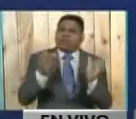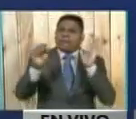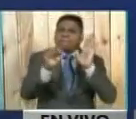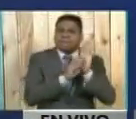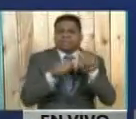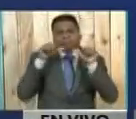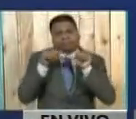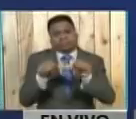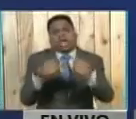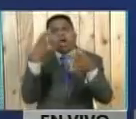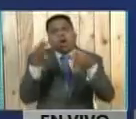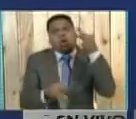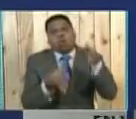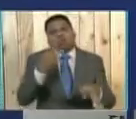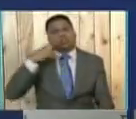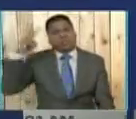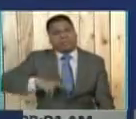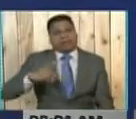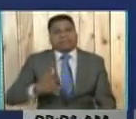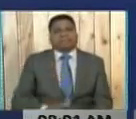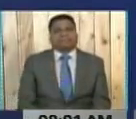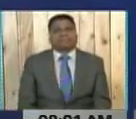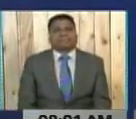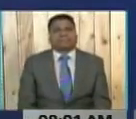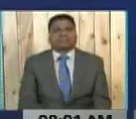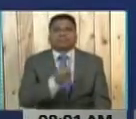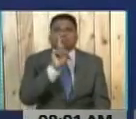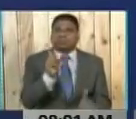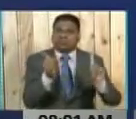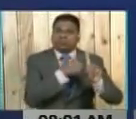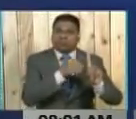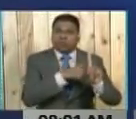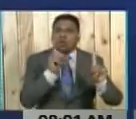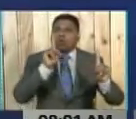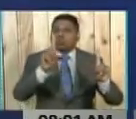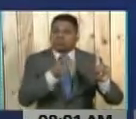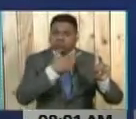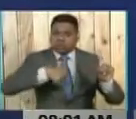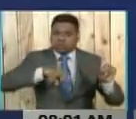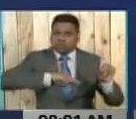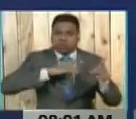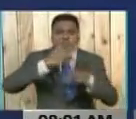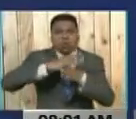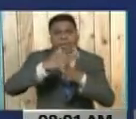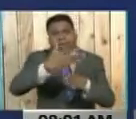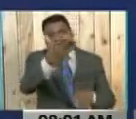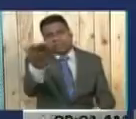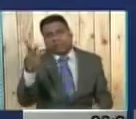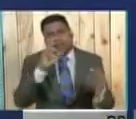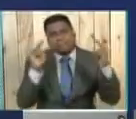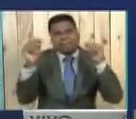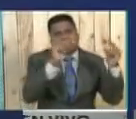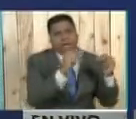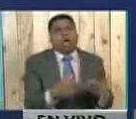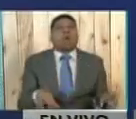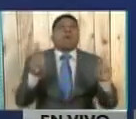estables, justos y realistas. Es uno de los elementos fundamentales que queremos compartir, debatir y